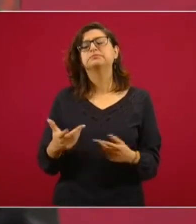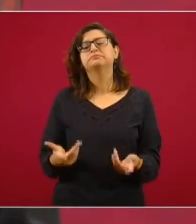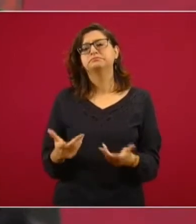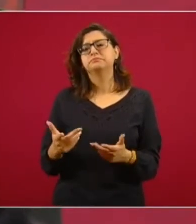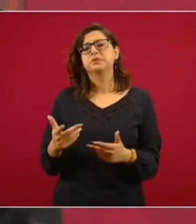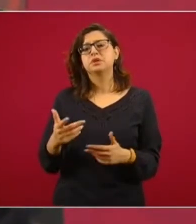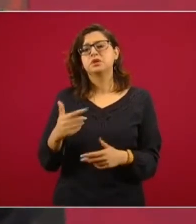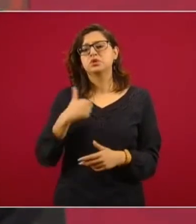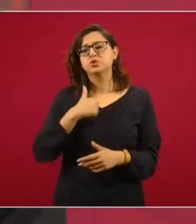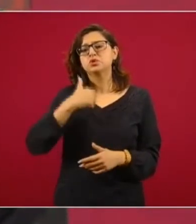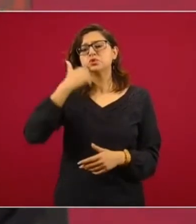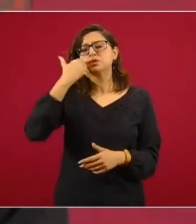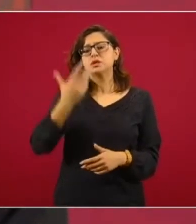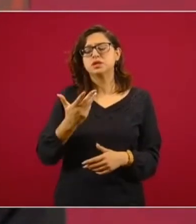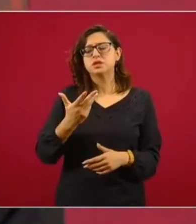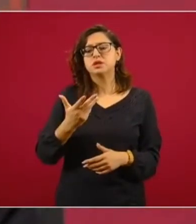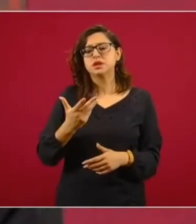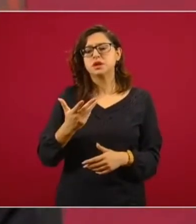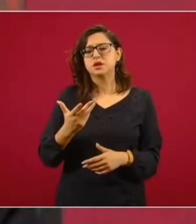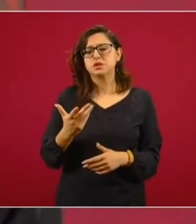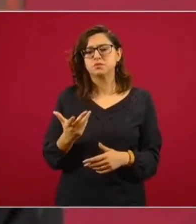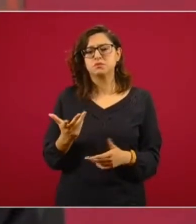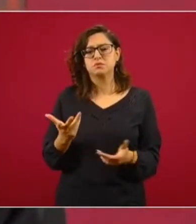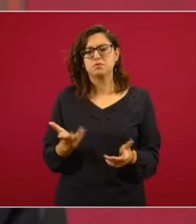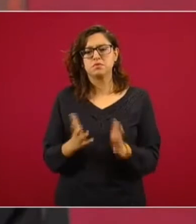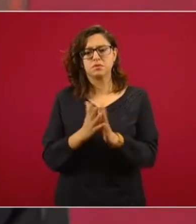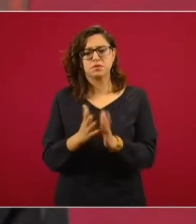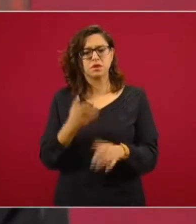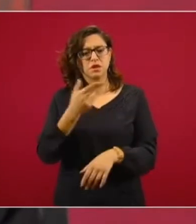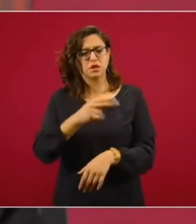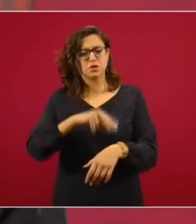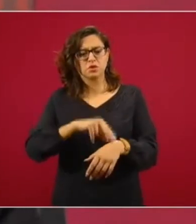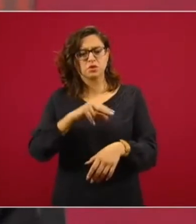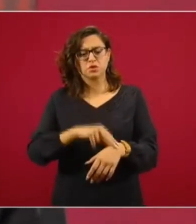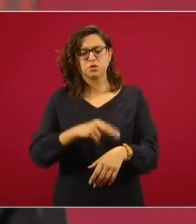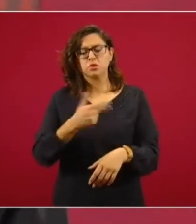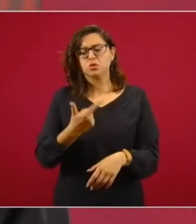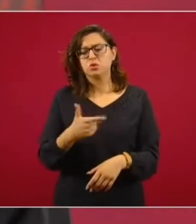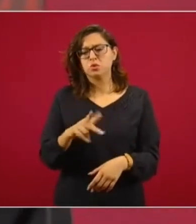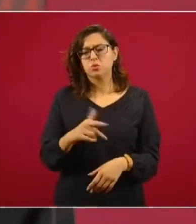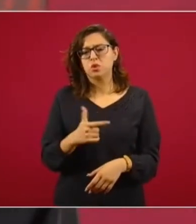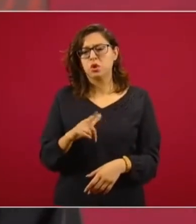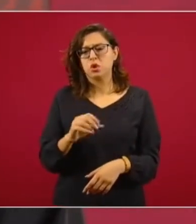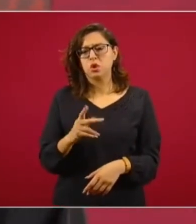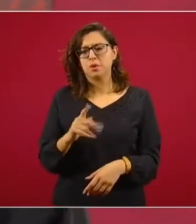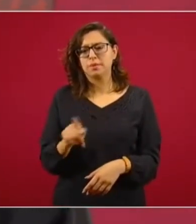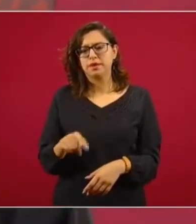del doctor Hugo López-Gatell, que nos informa